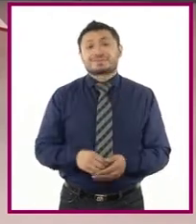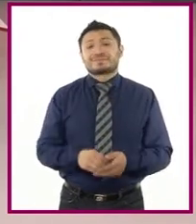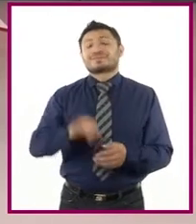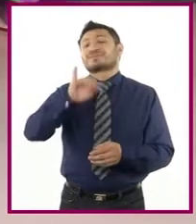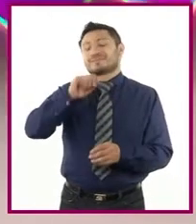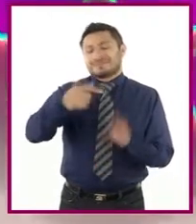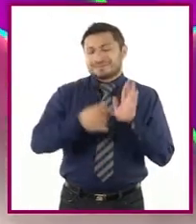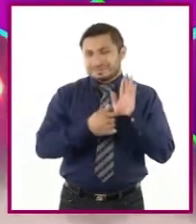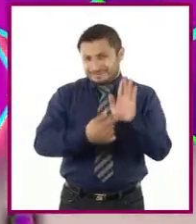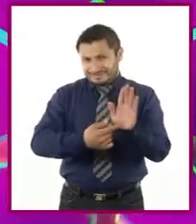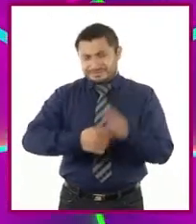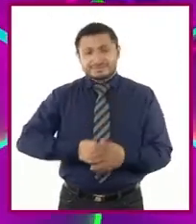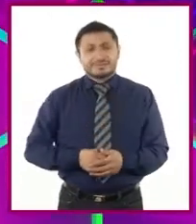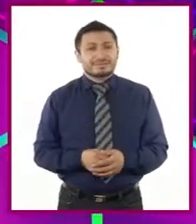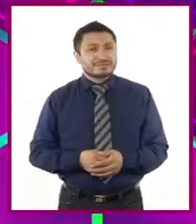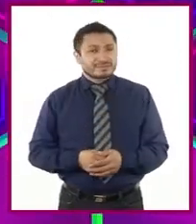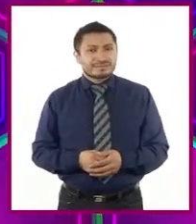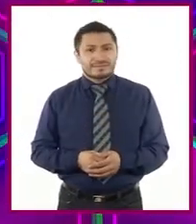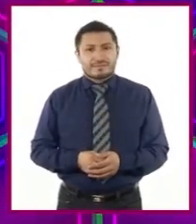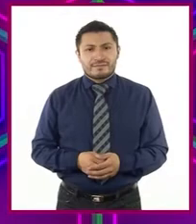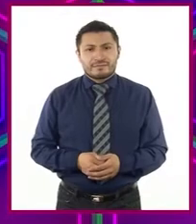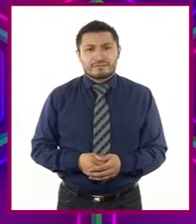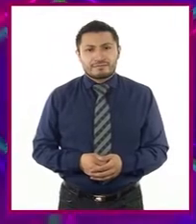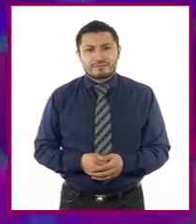a verla!